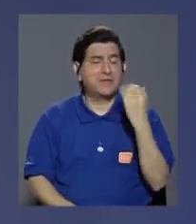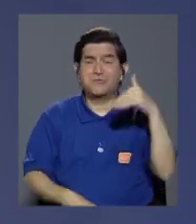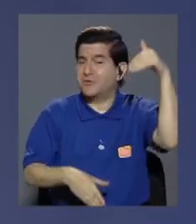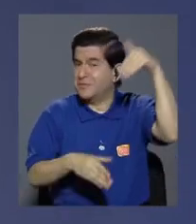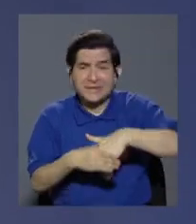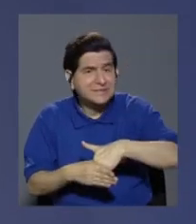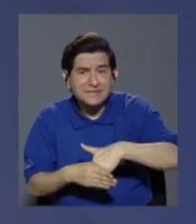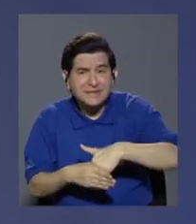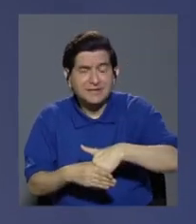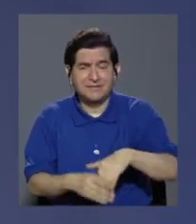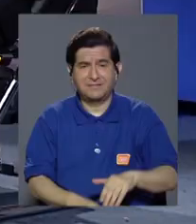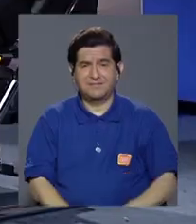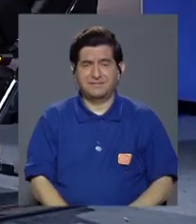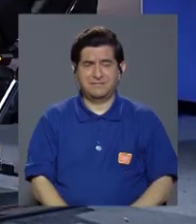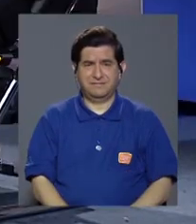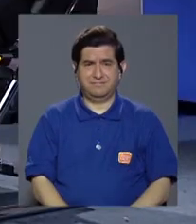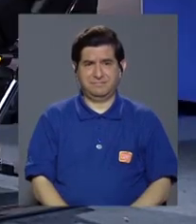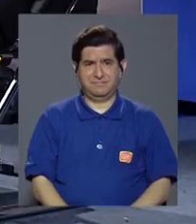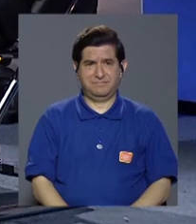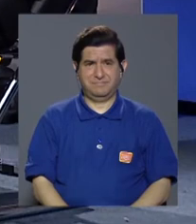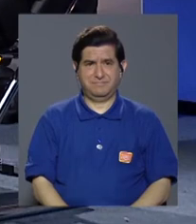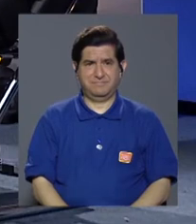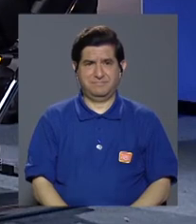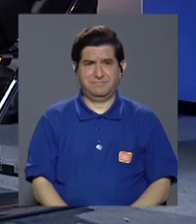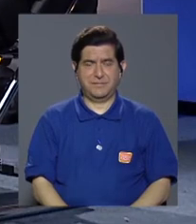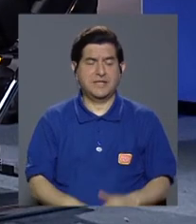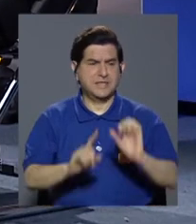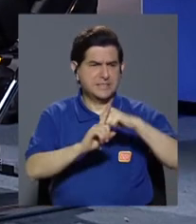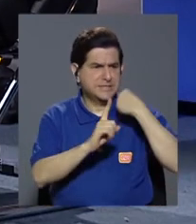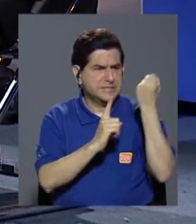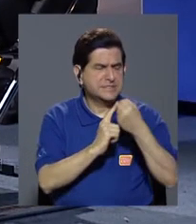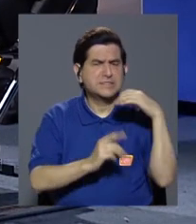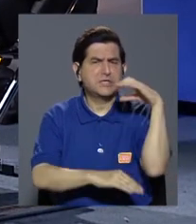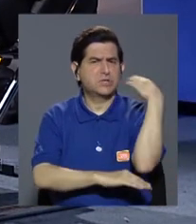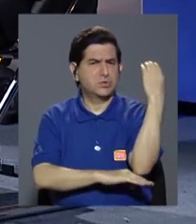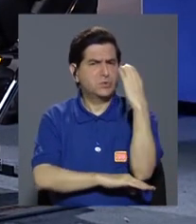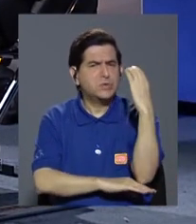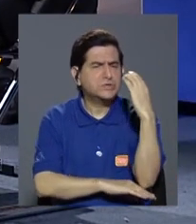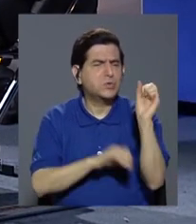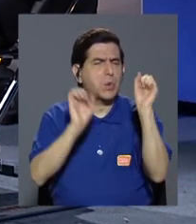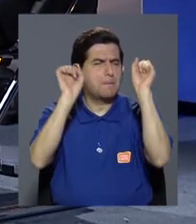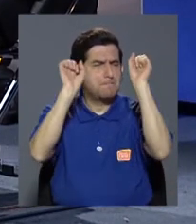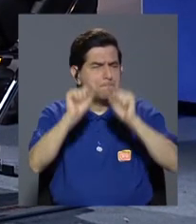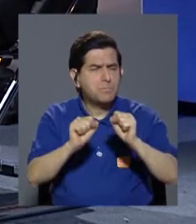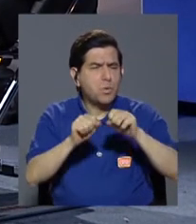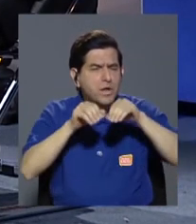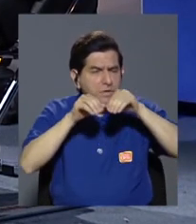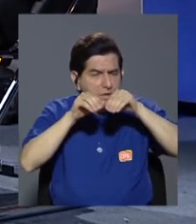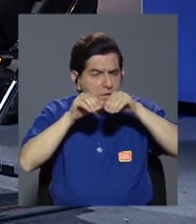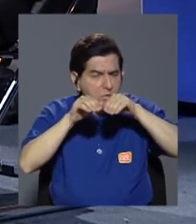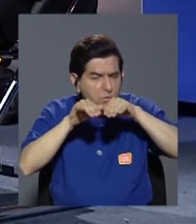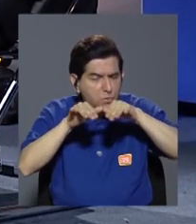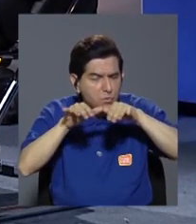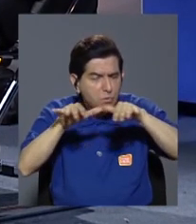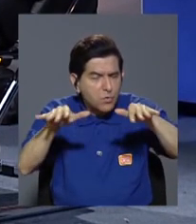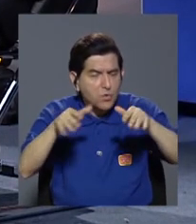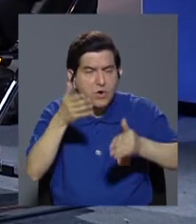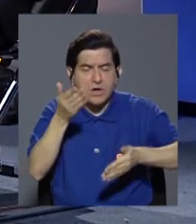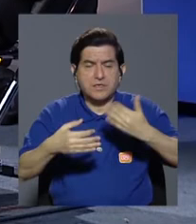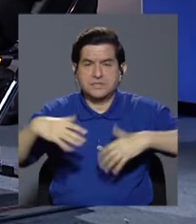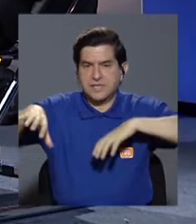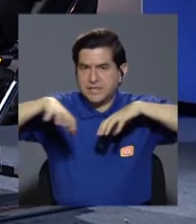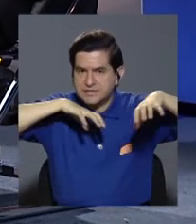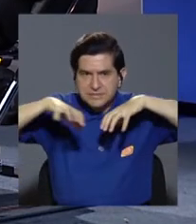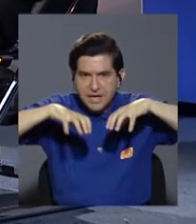hasta hasta donde lo sucedido en colombia puede propagar de alguna manera medidas